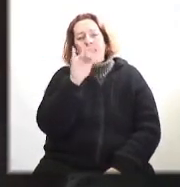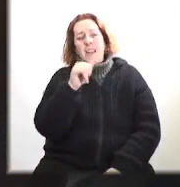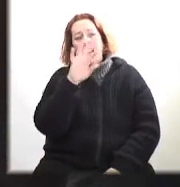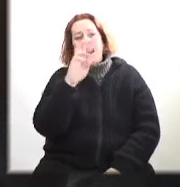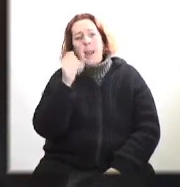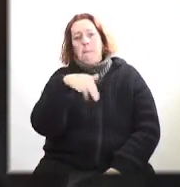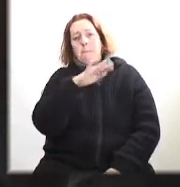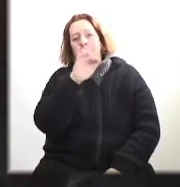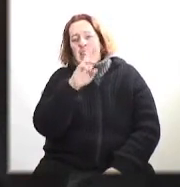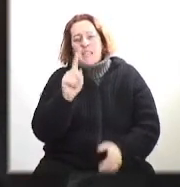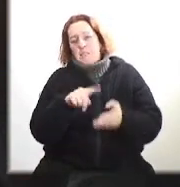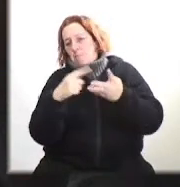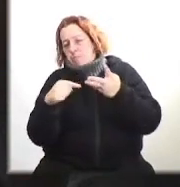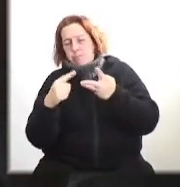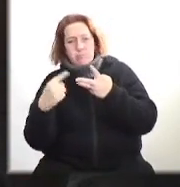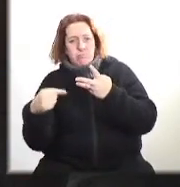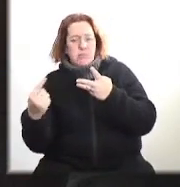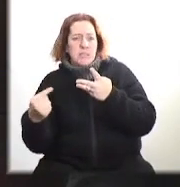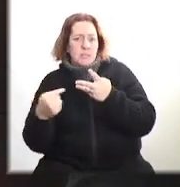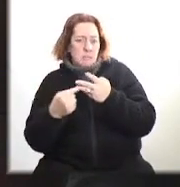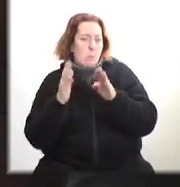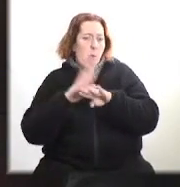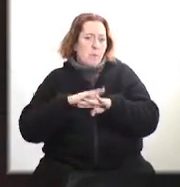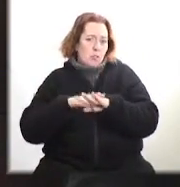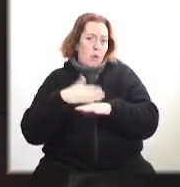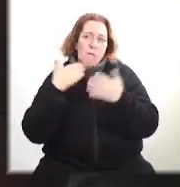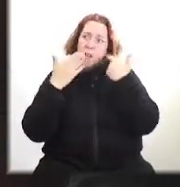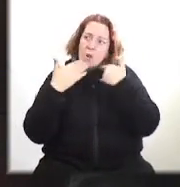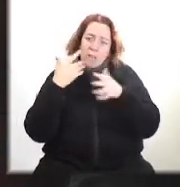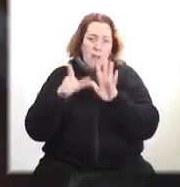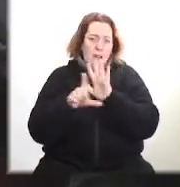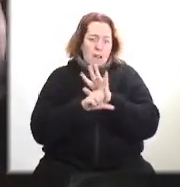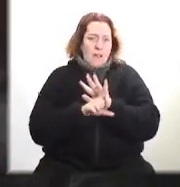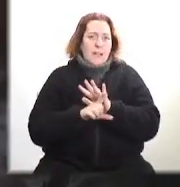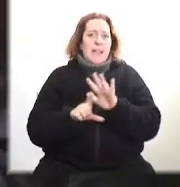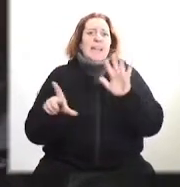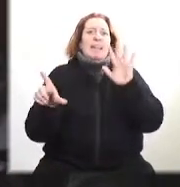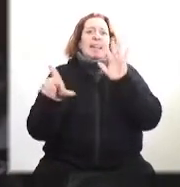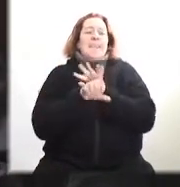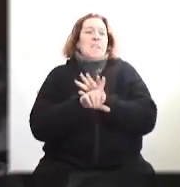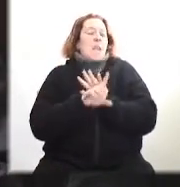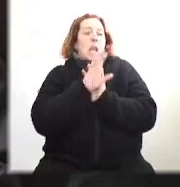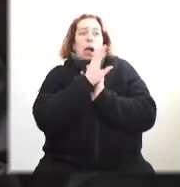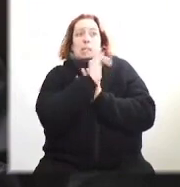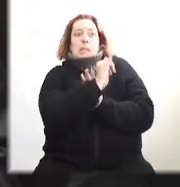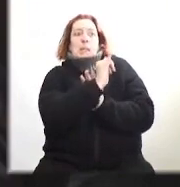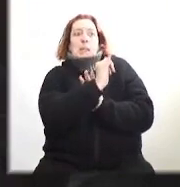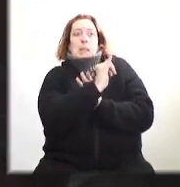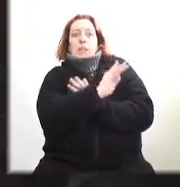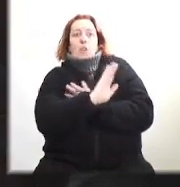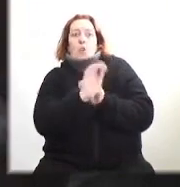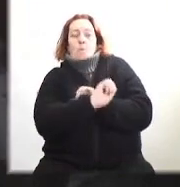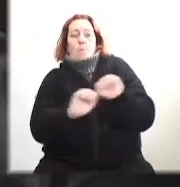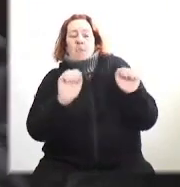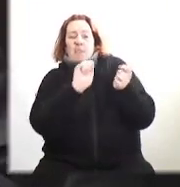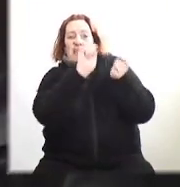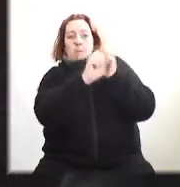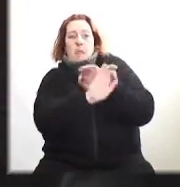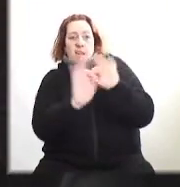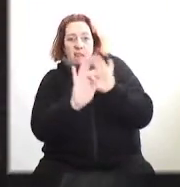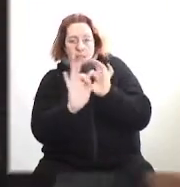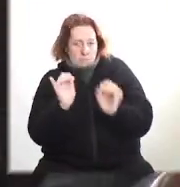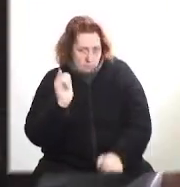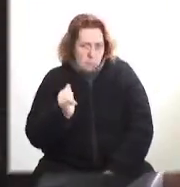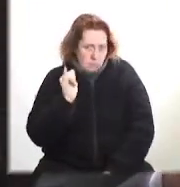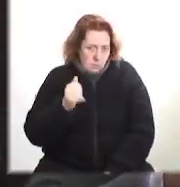oportunidad de discutirse la ley. Claro que las leyes no son monumentos intocables. Claro que habrá que modificar